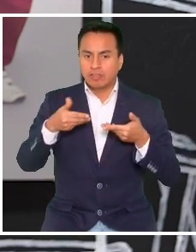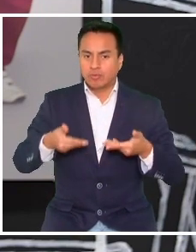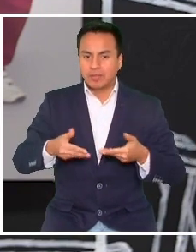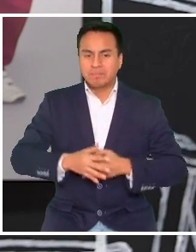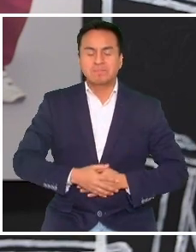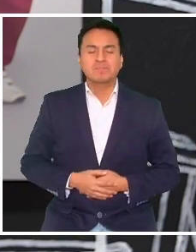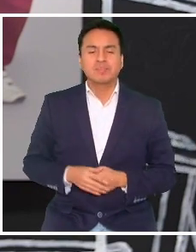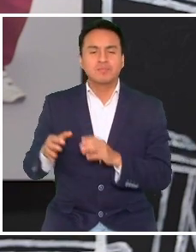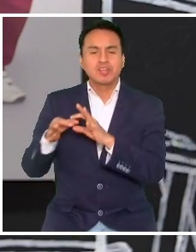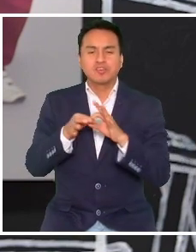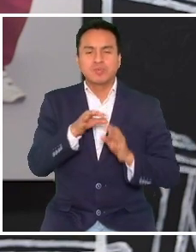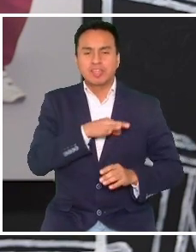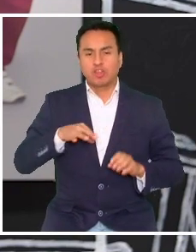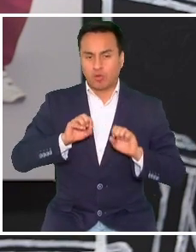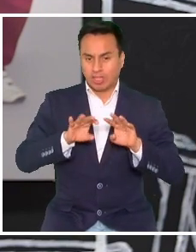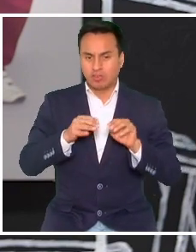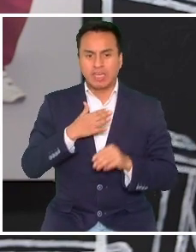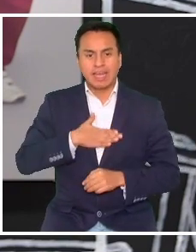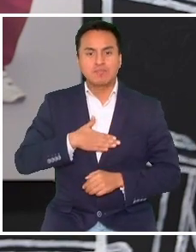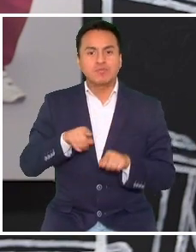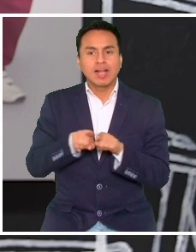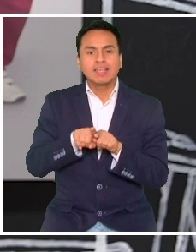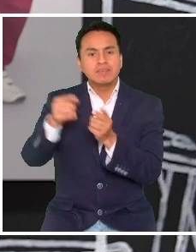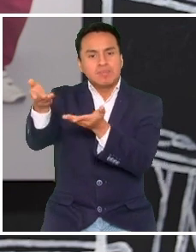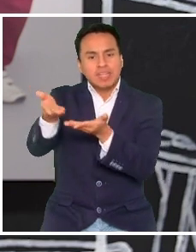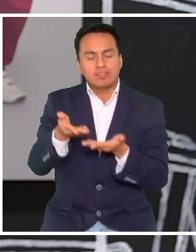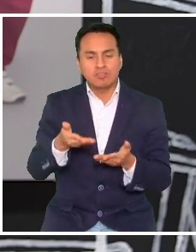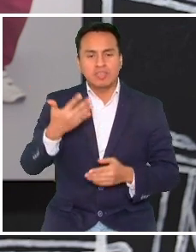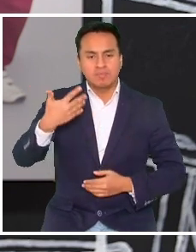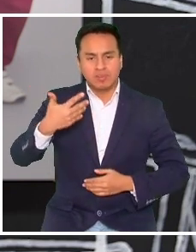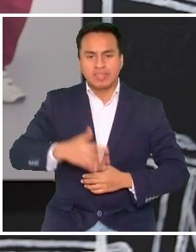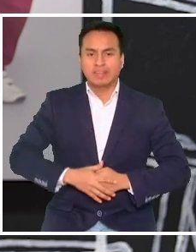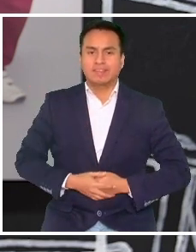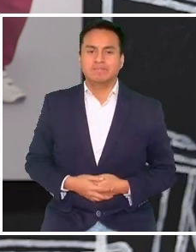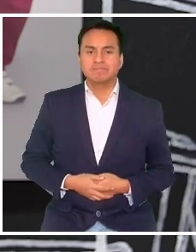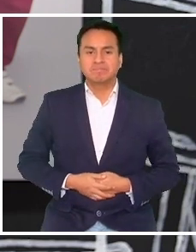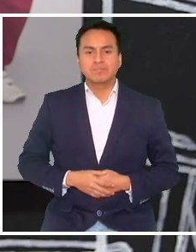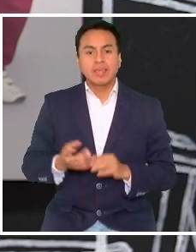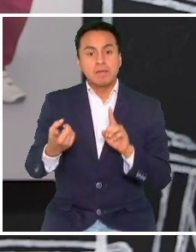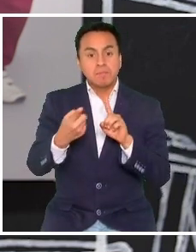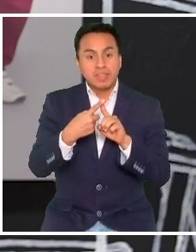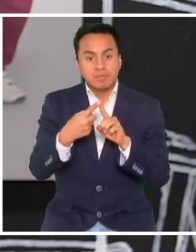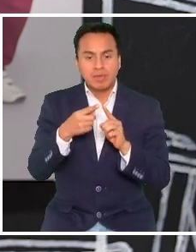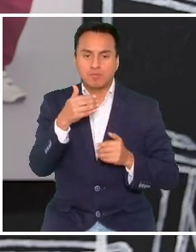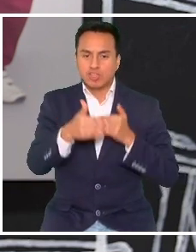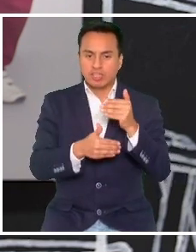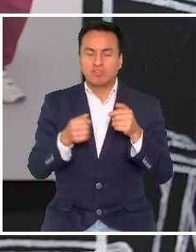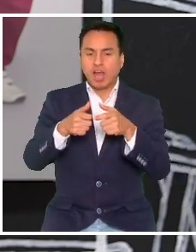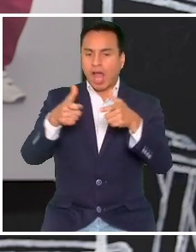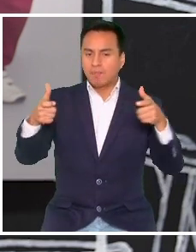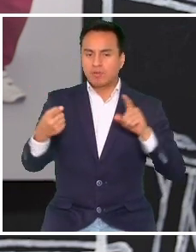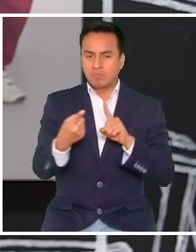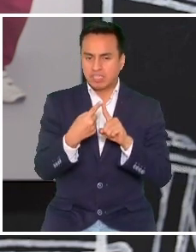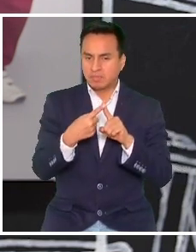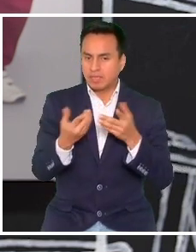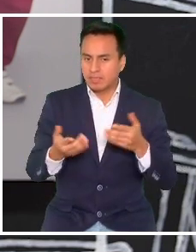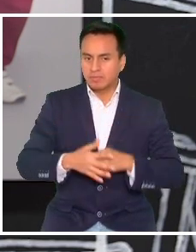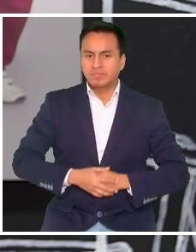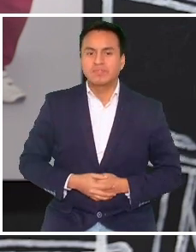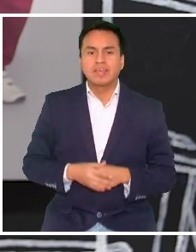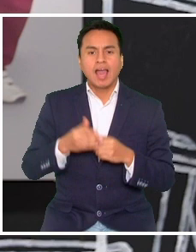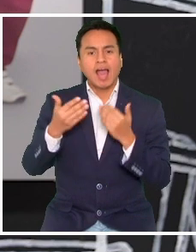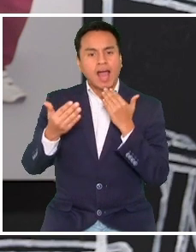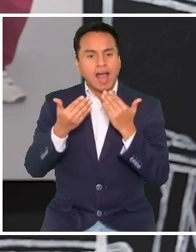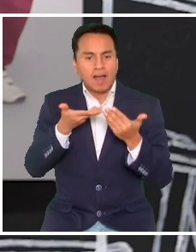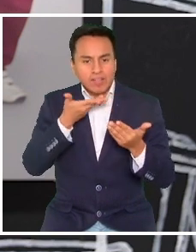por eso desde el Ministerio de Educación queremos hacerles una invitación muy importante a que participen de un proceso amplio y participativo para